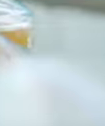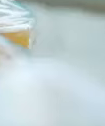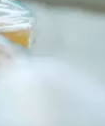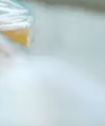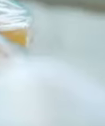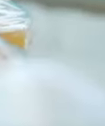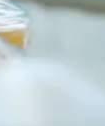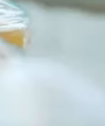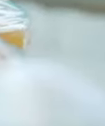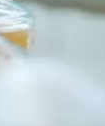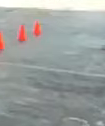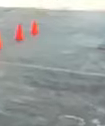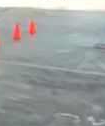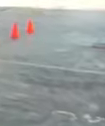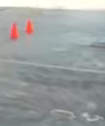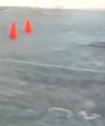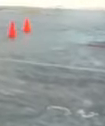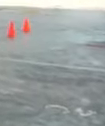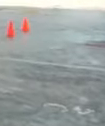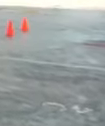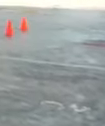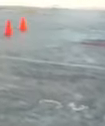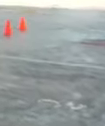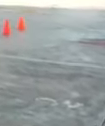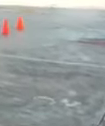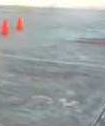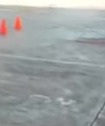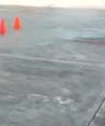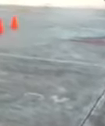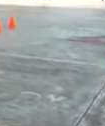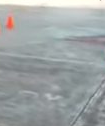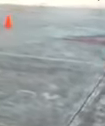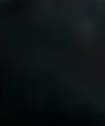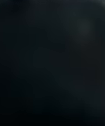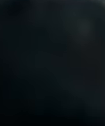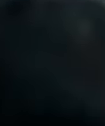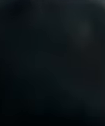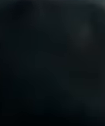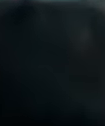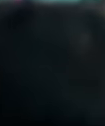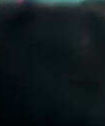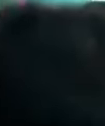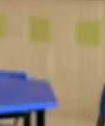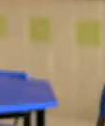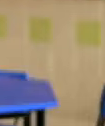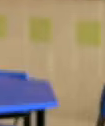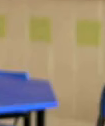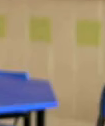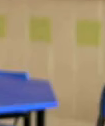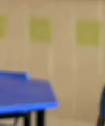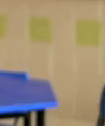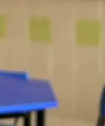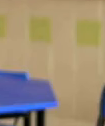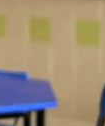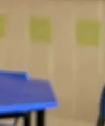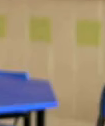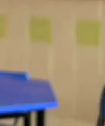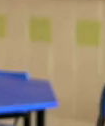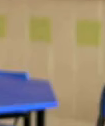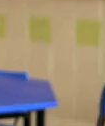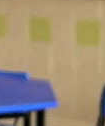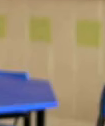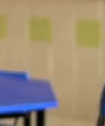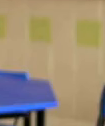señora cocinera para que vendiera aquí, pero pidiéndole que preparara alimentos saludables. Hicimos talleres de sensibilización al